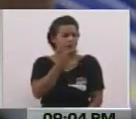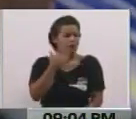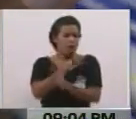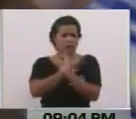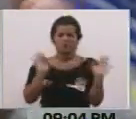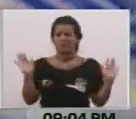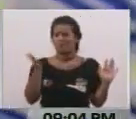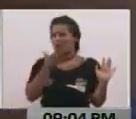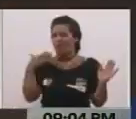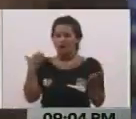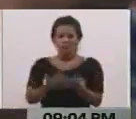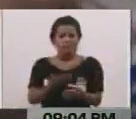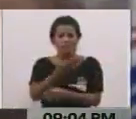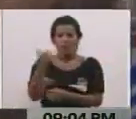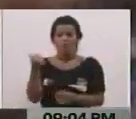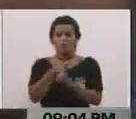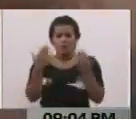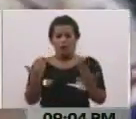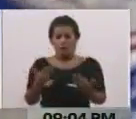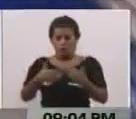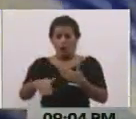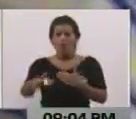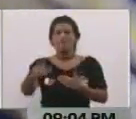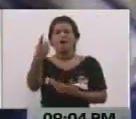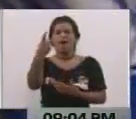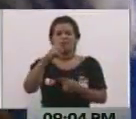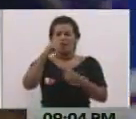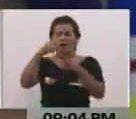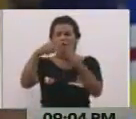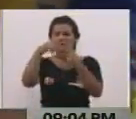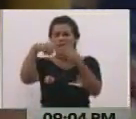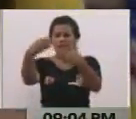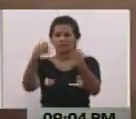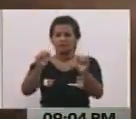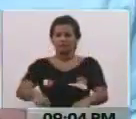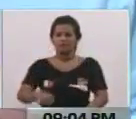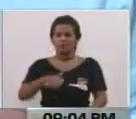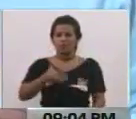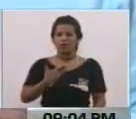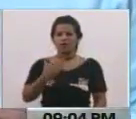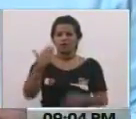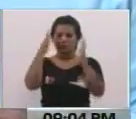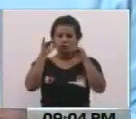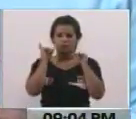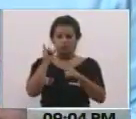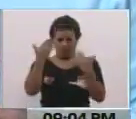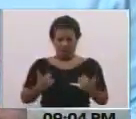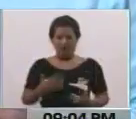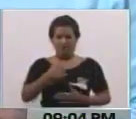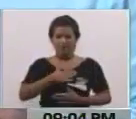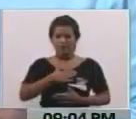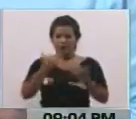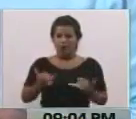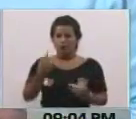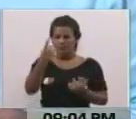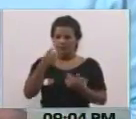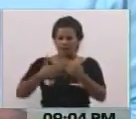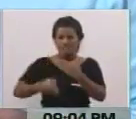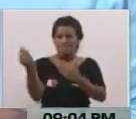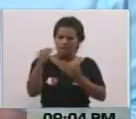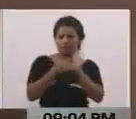pero soy muy joven y aún me quedan muchos ciclos olímpicos y creo que Yulimar Rojas aún le queda más por